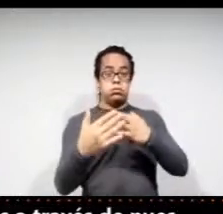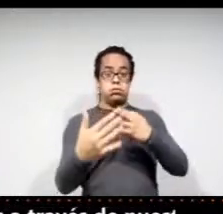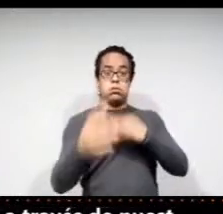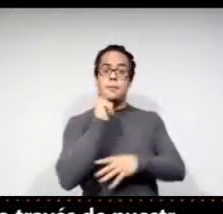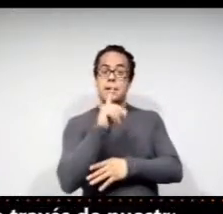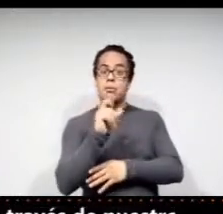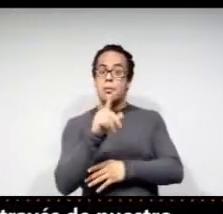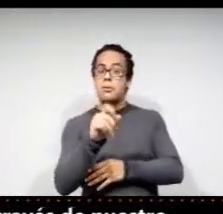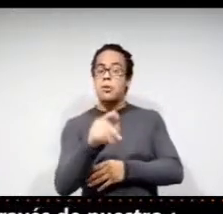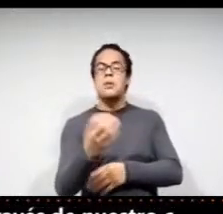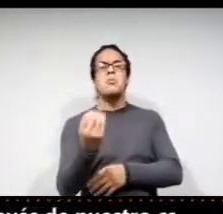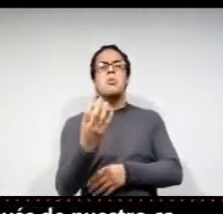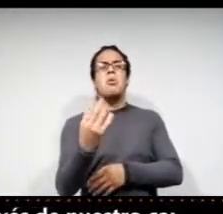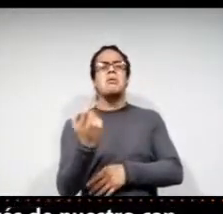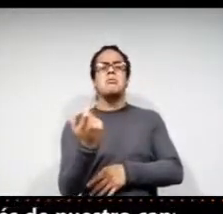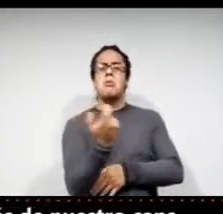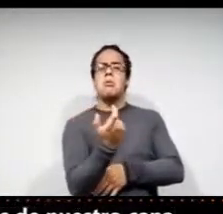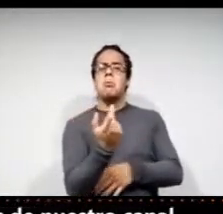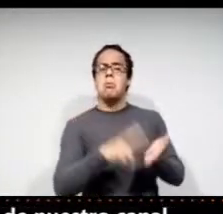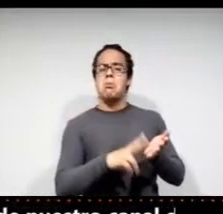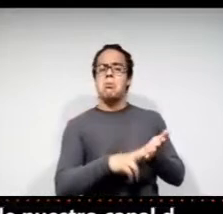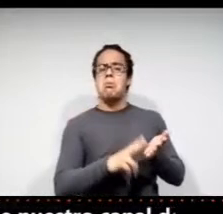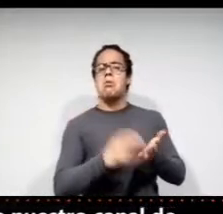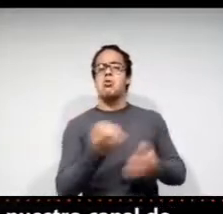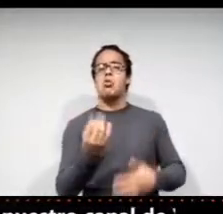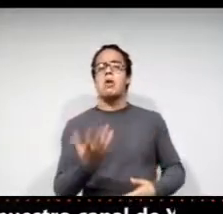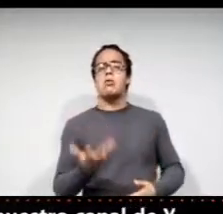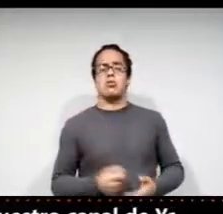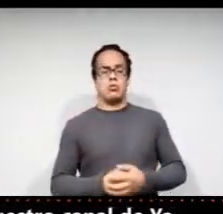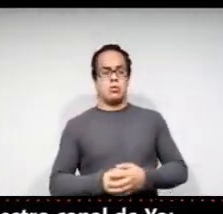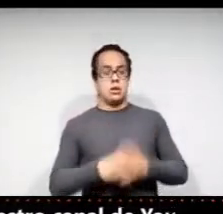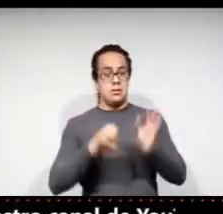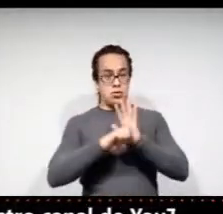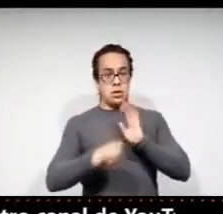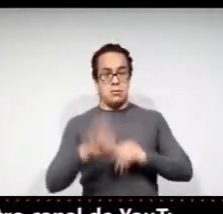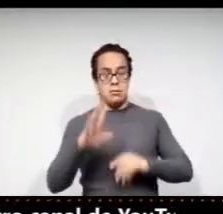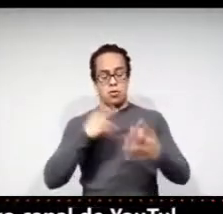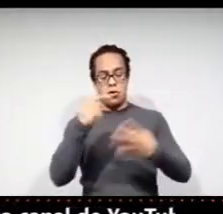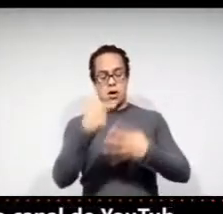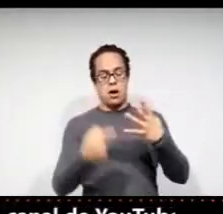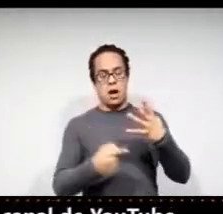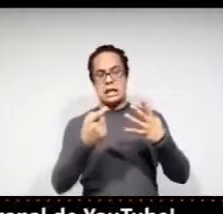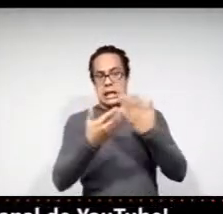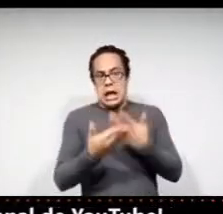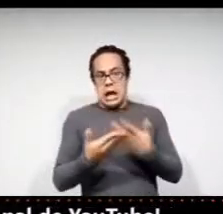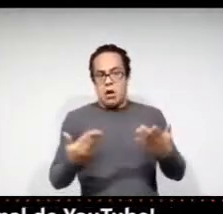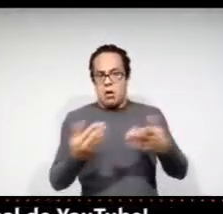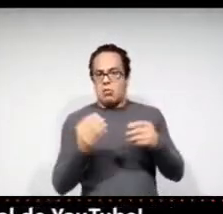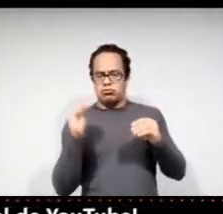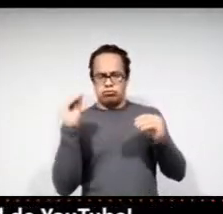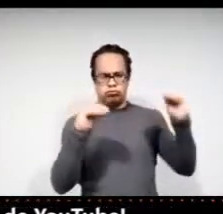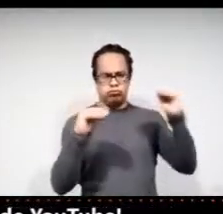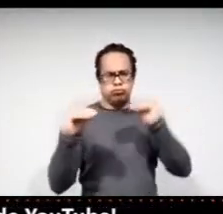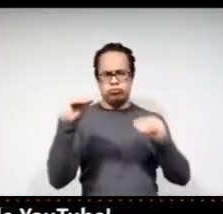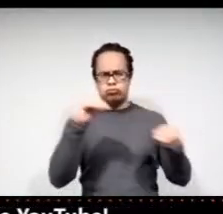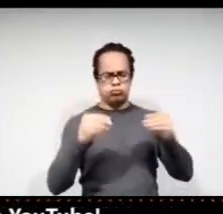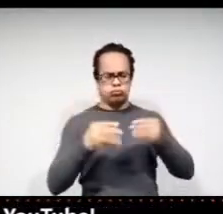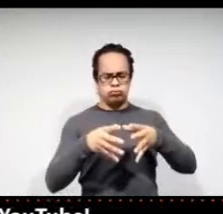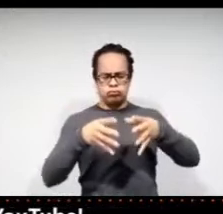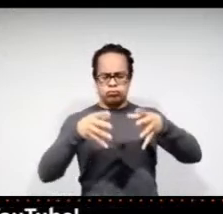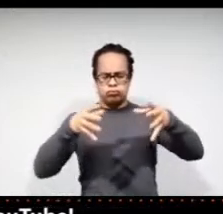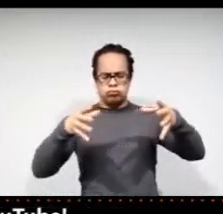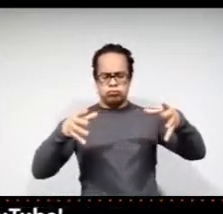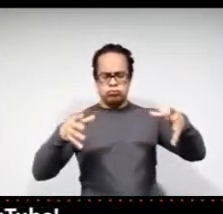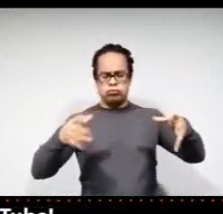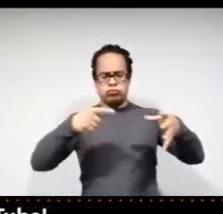podemos generar una serie de elementos que nos sirvan para construir en este momento un esquema funcional a las